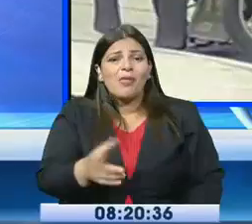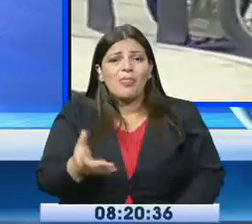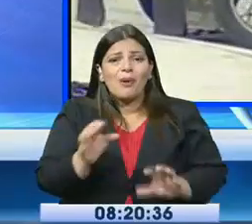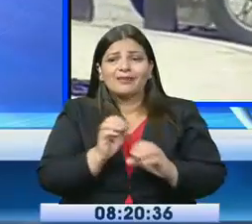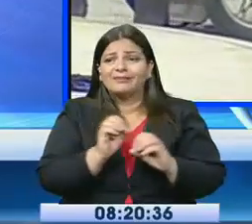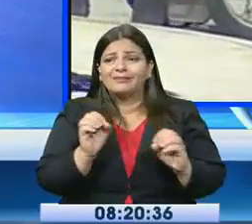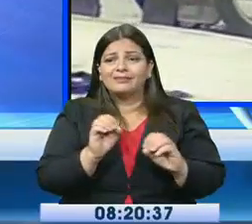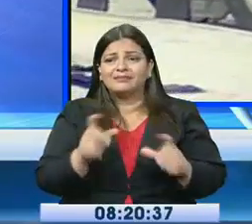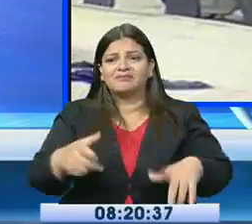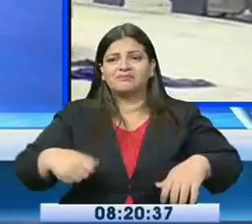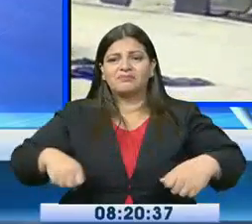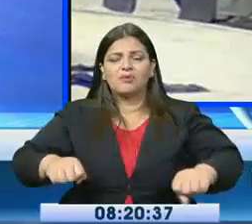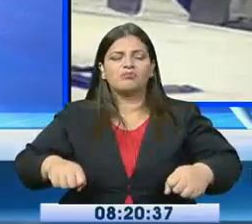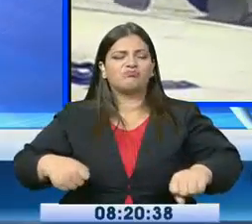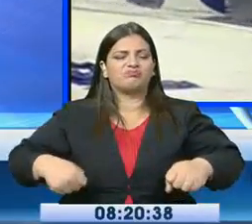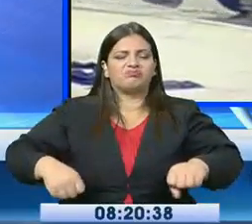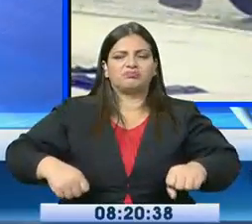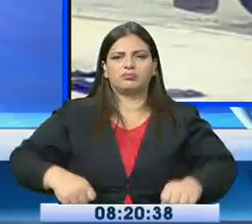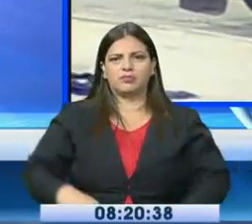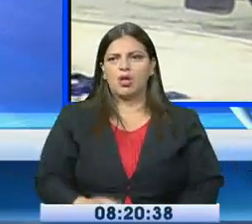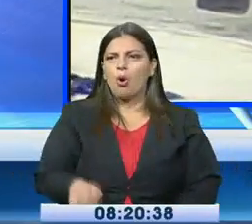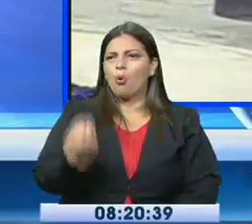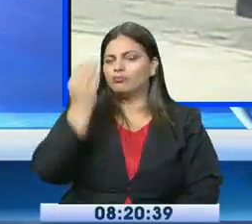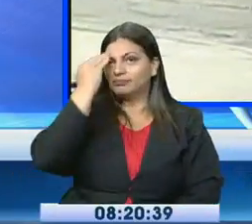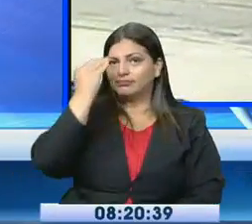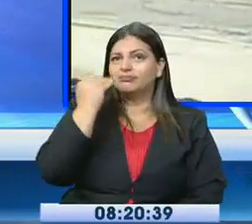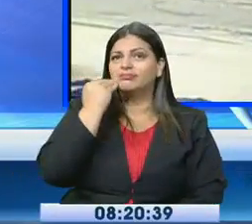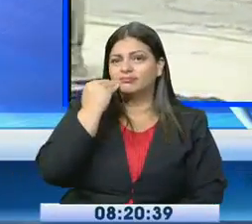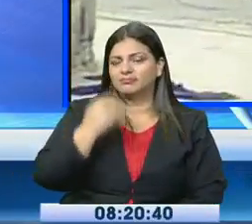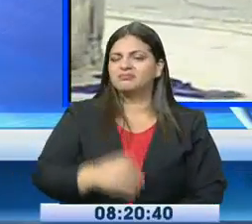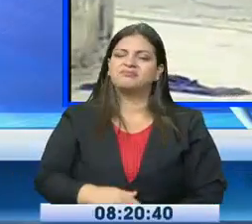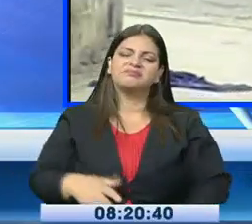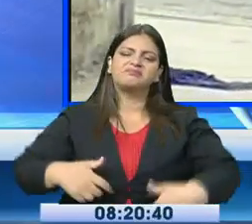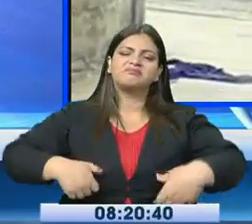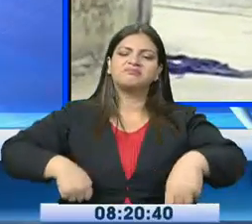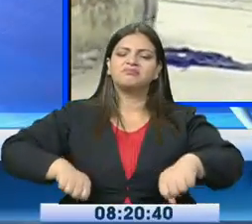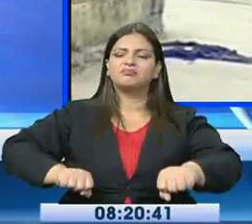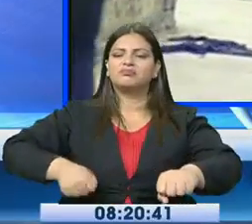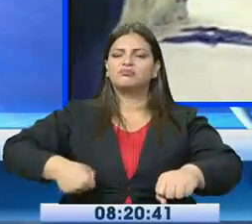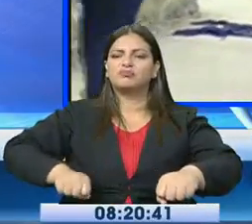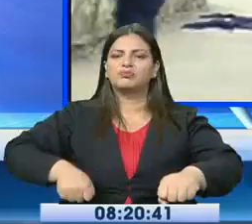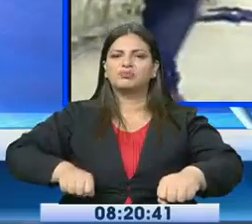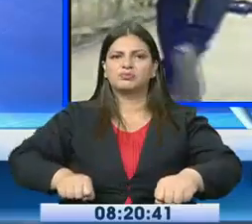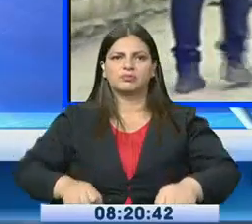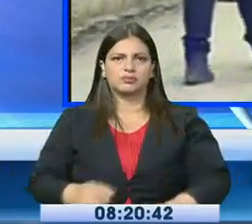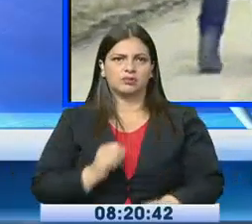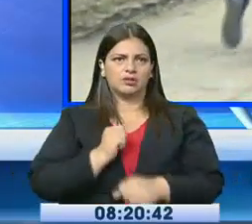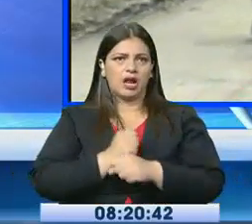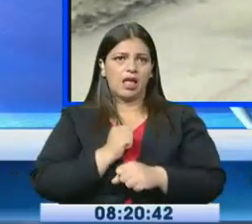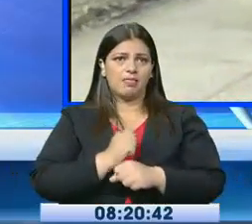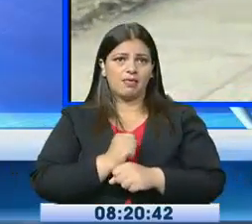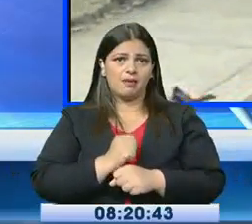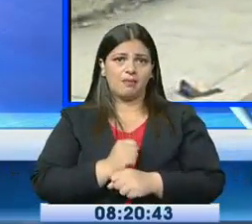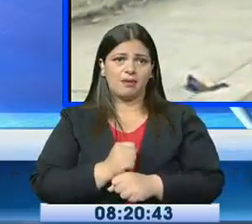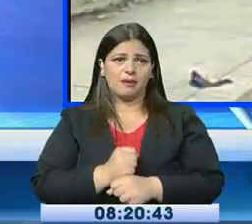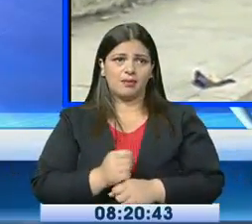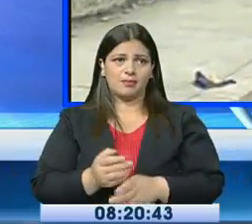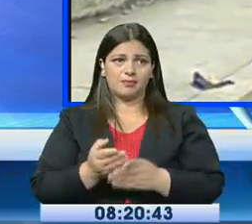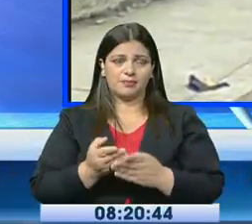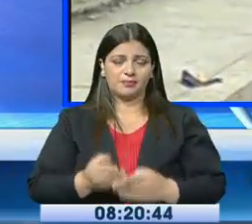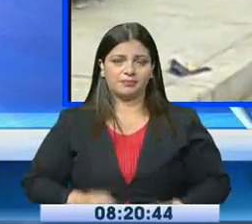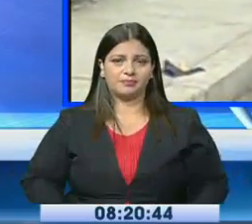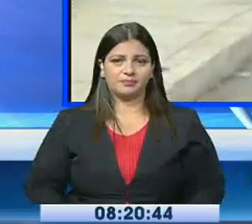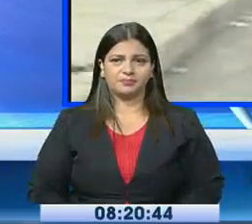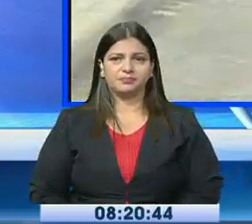y lo sabemos. Sí. Y ahí en ese sector donde está en este momento el enlace, lo podemos ver en las horas de la mañana,